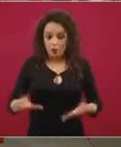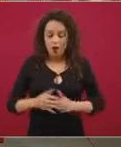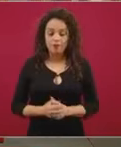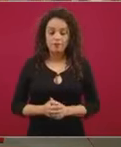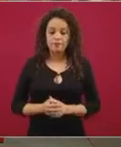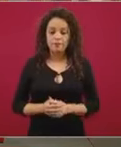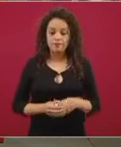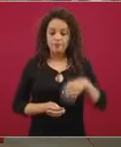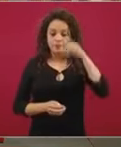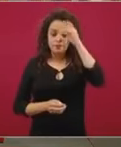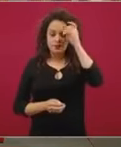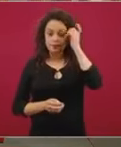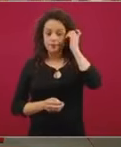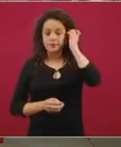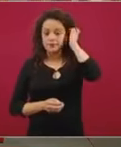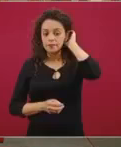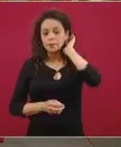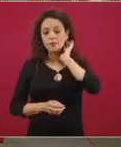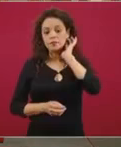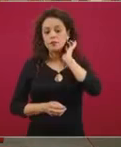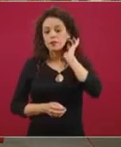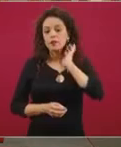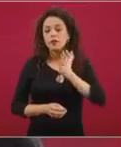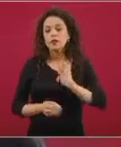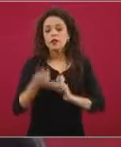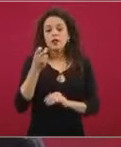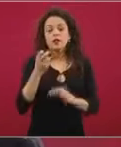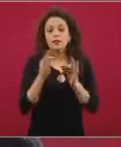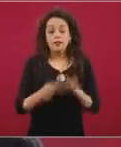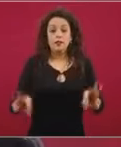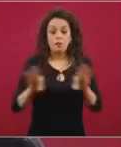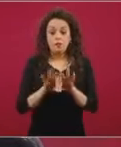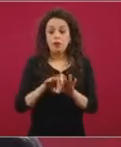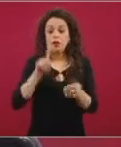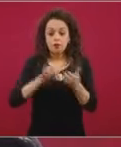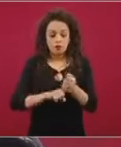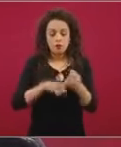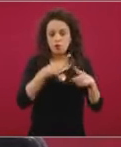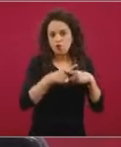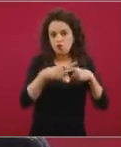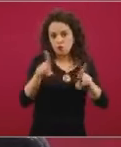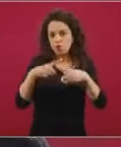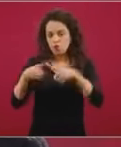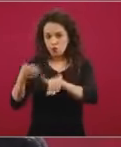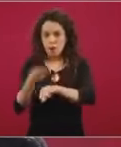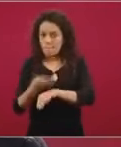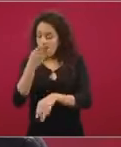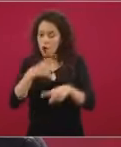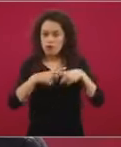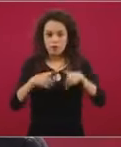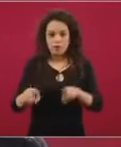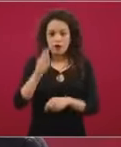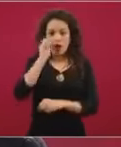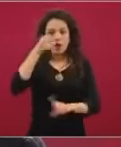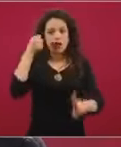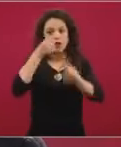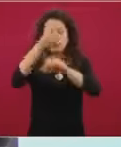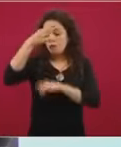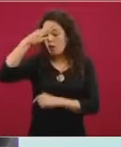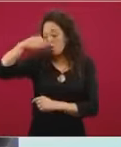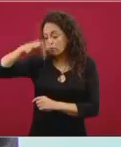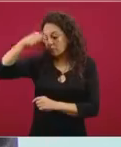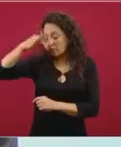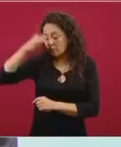Esto es una parte muy sustancial, que seguramente hace una gran diferencia respecto a el impacto que tuvo la epidemia de influenza